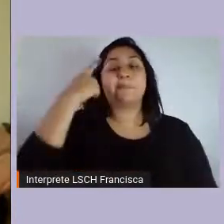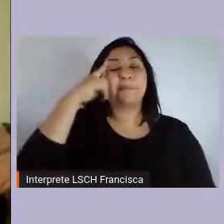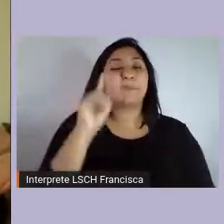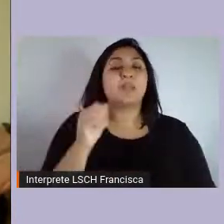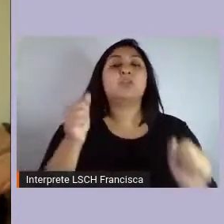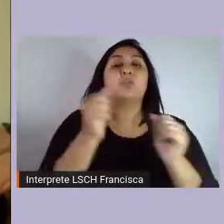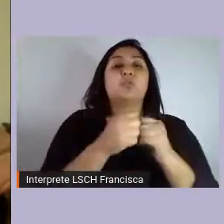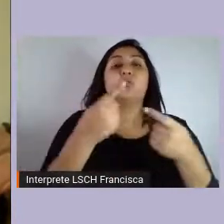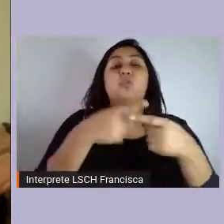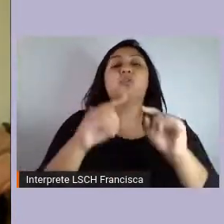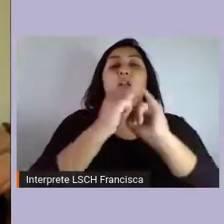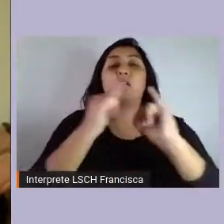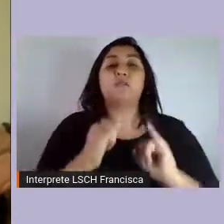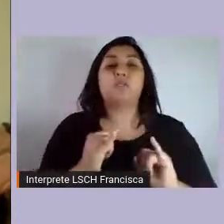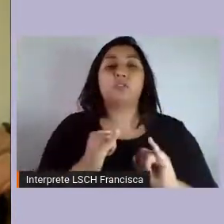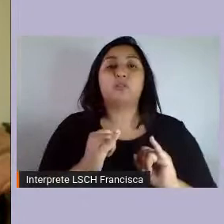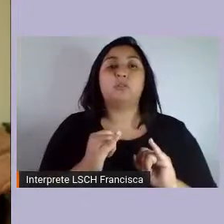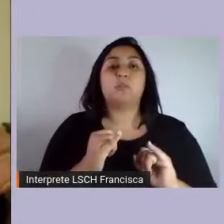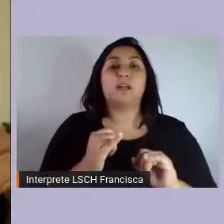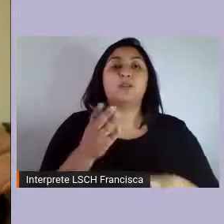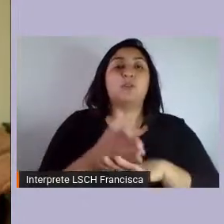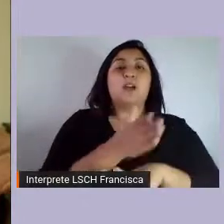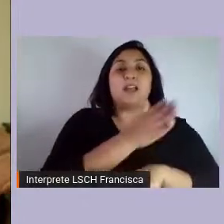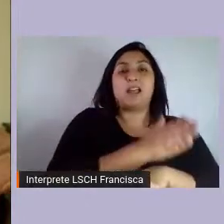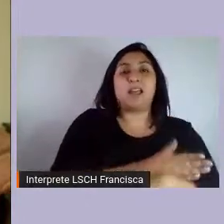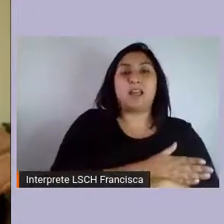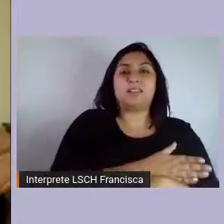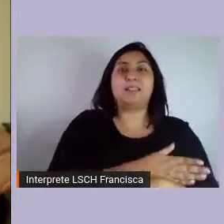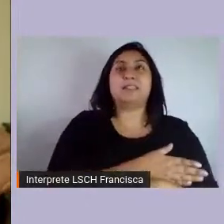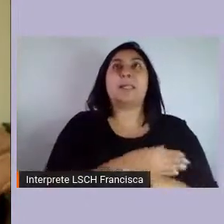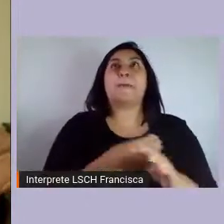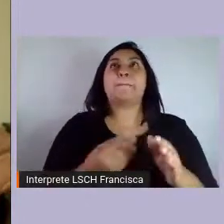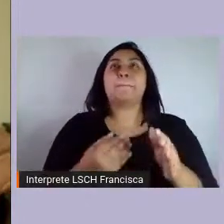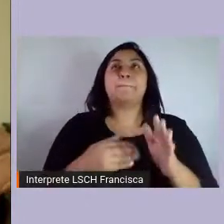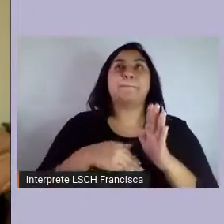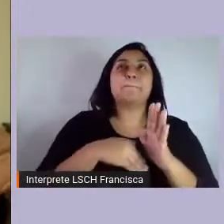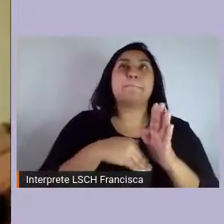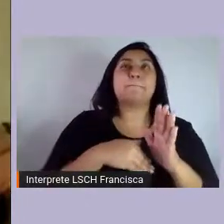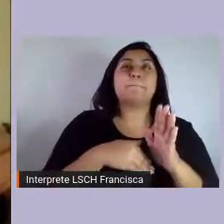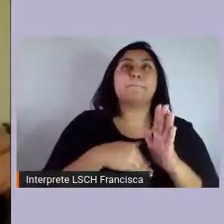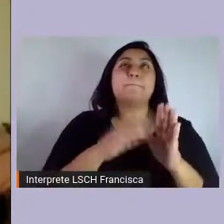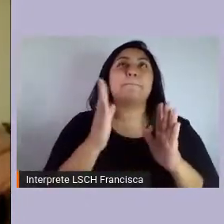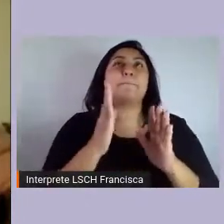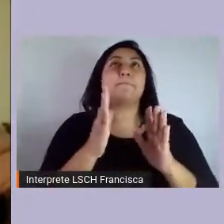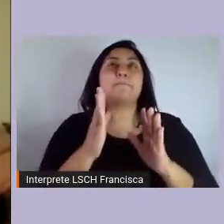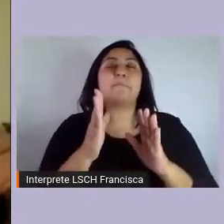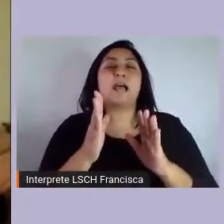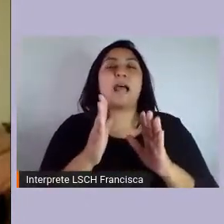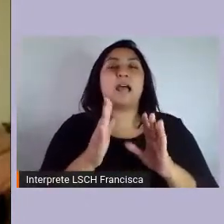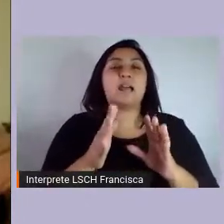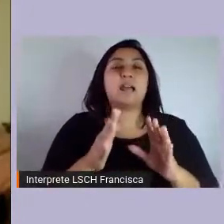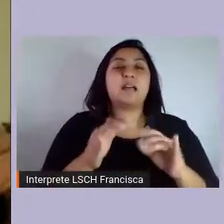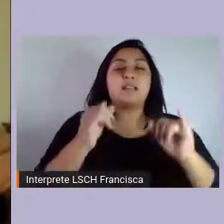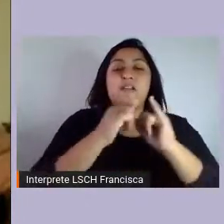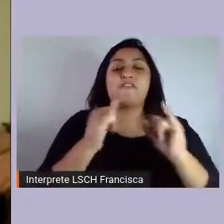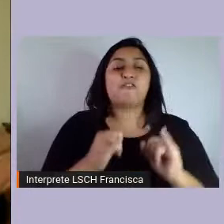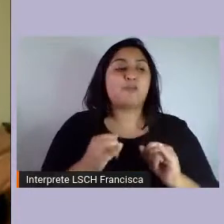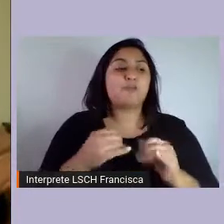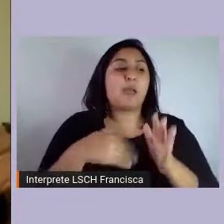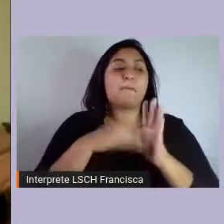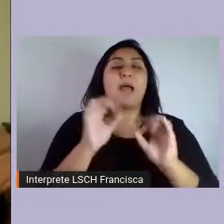estudiado, es como versiones anteriores, un poquito más tosca, un poquito más menos depurada, y vamos a, también a leer algunas al